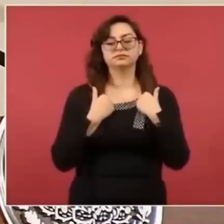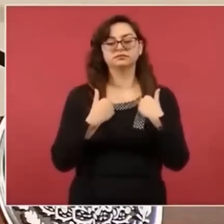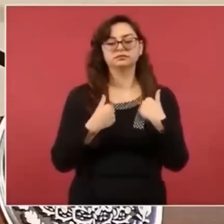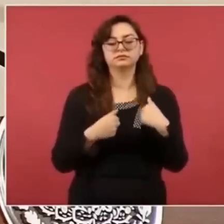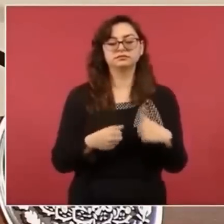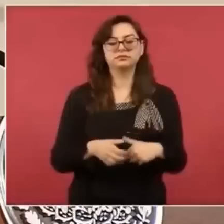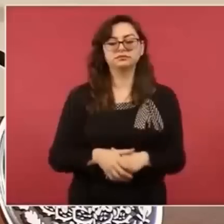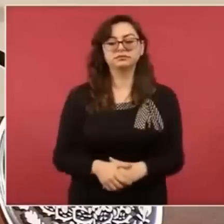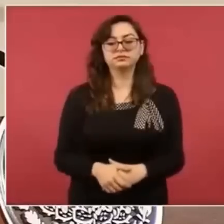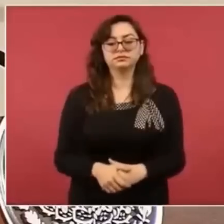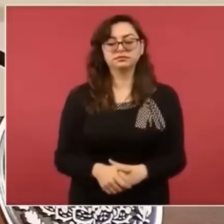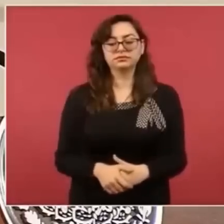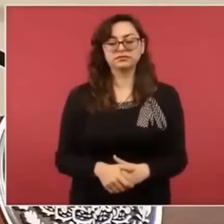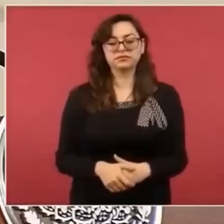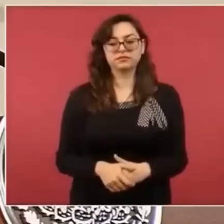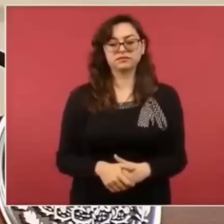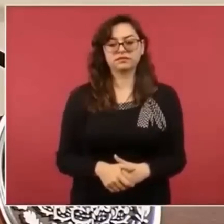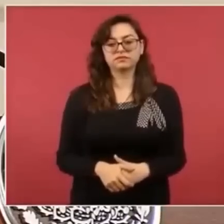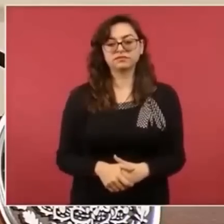inmoralidad